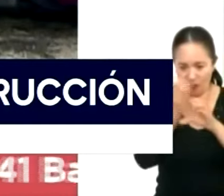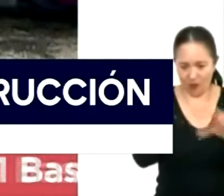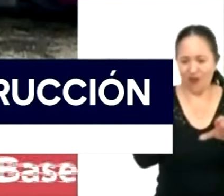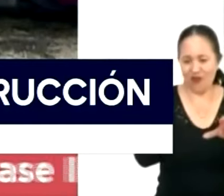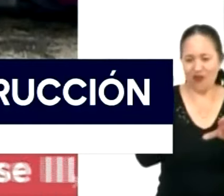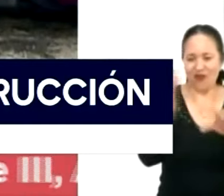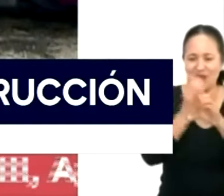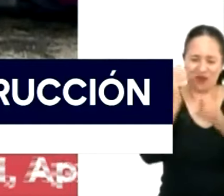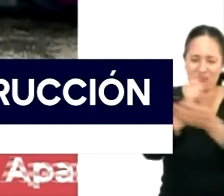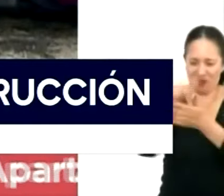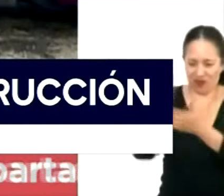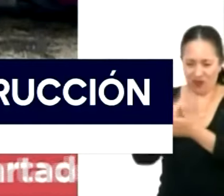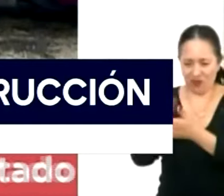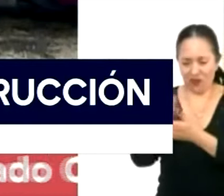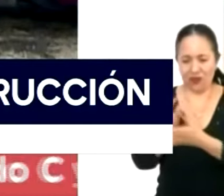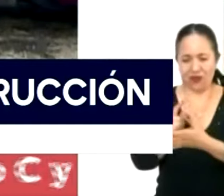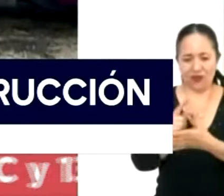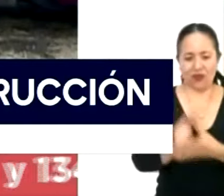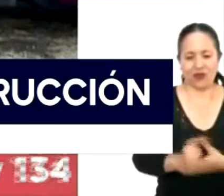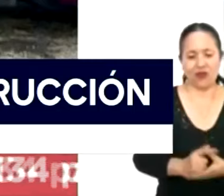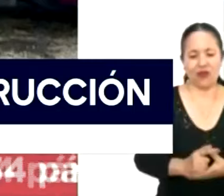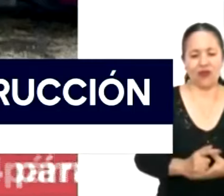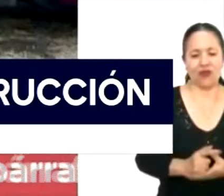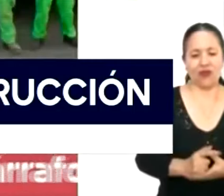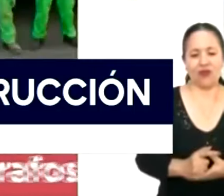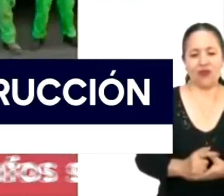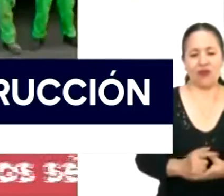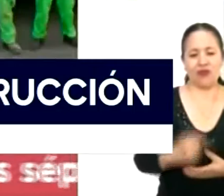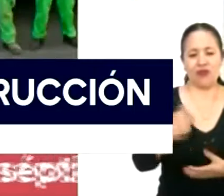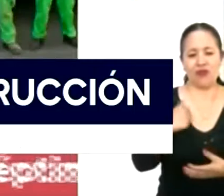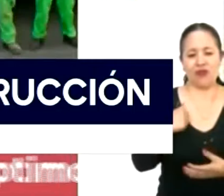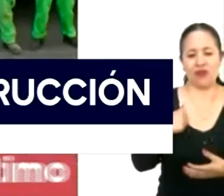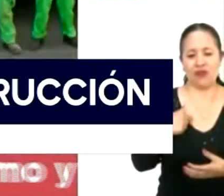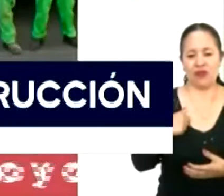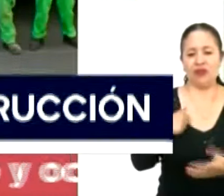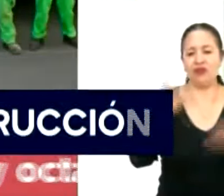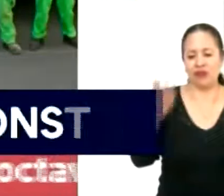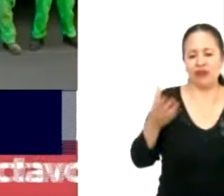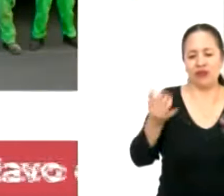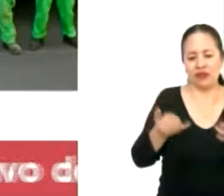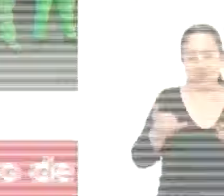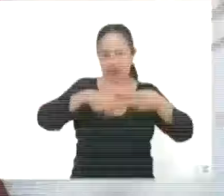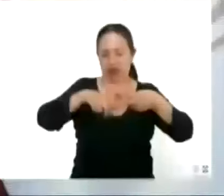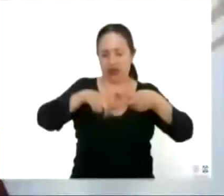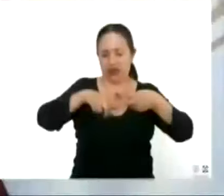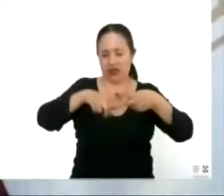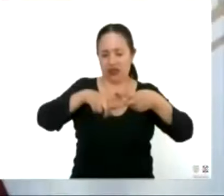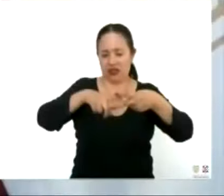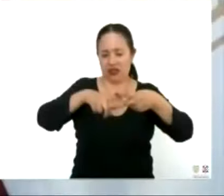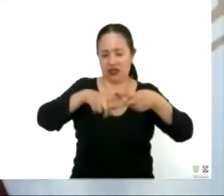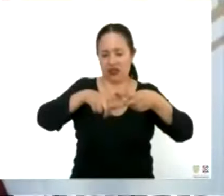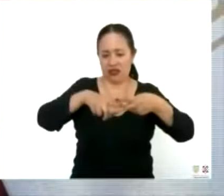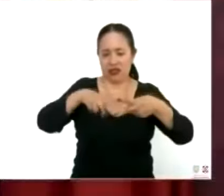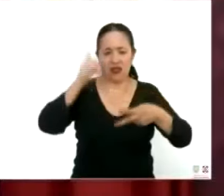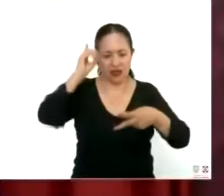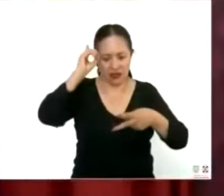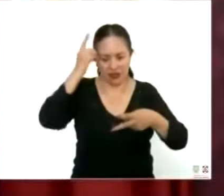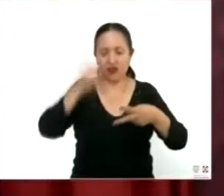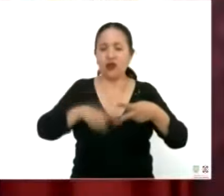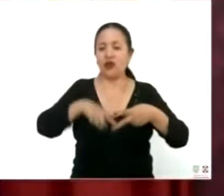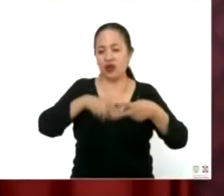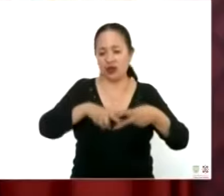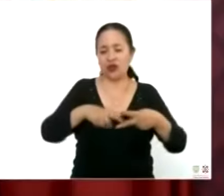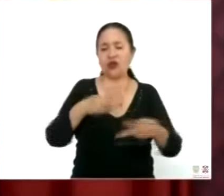construcción, el cual está por encima de la línea en Avenida División del Norte. Y sobre la construcción, el secretario de Desarrollo